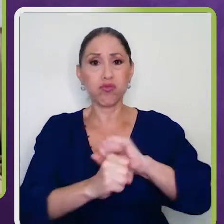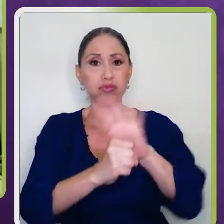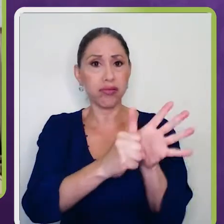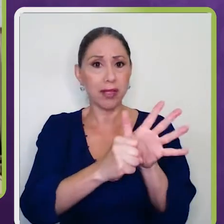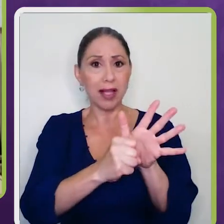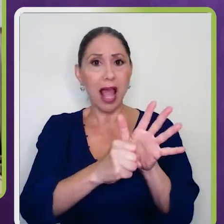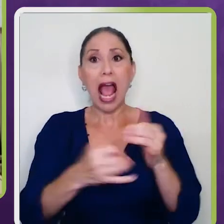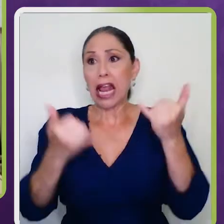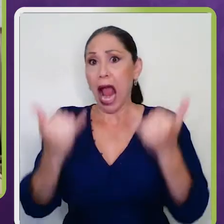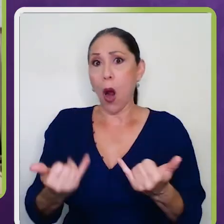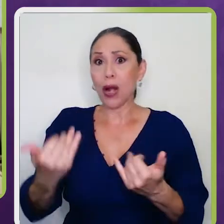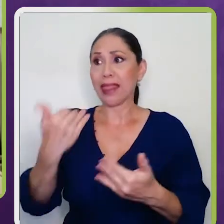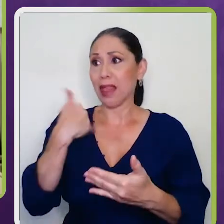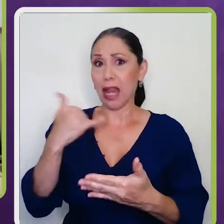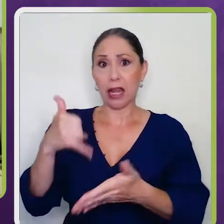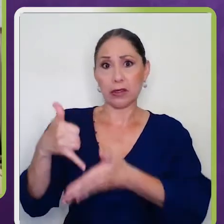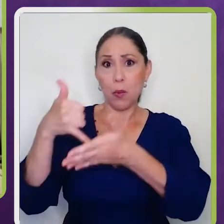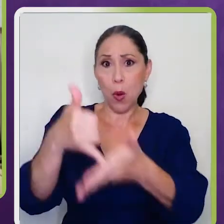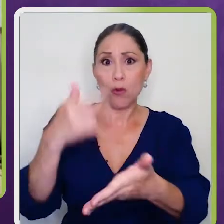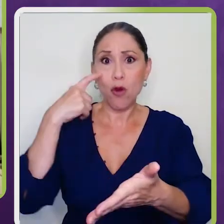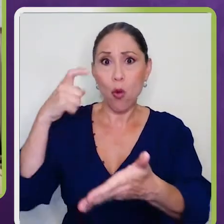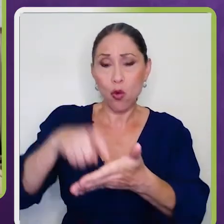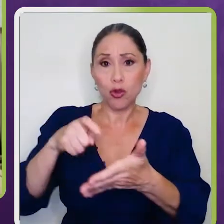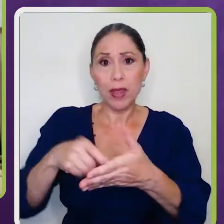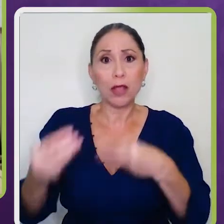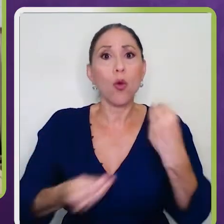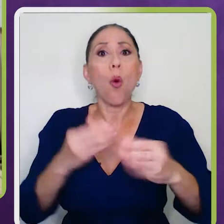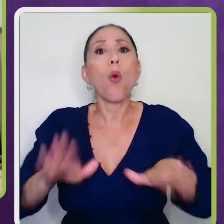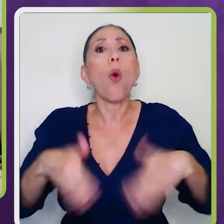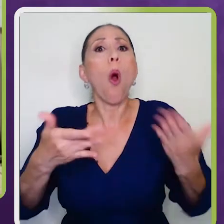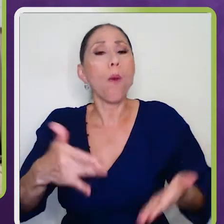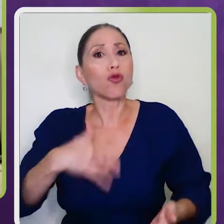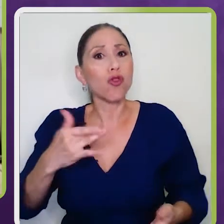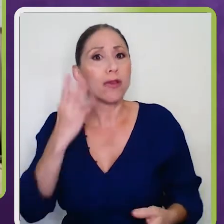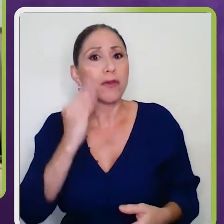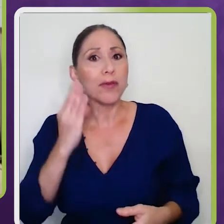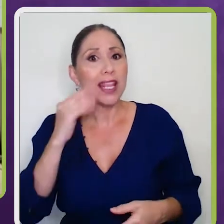país, ¿cómo se está viviendo desde el ministerio también?